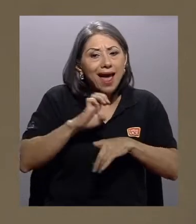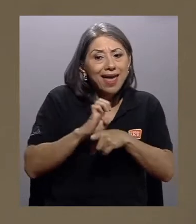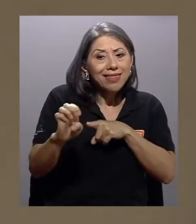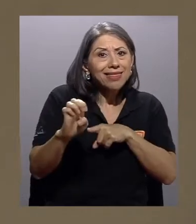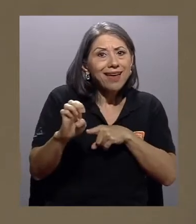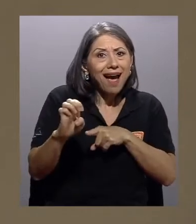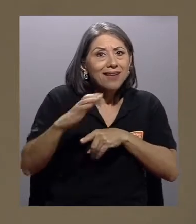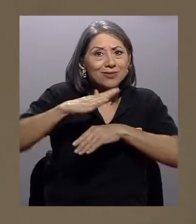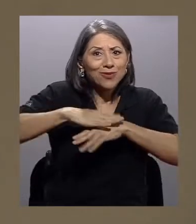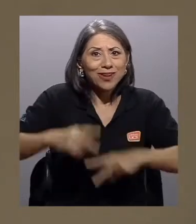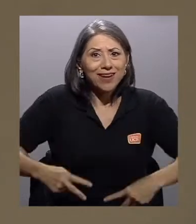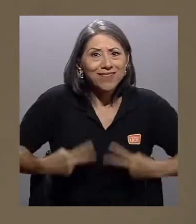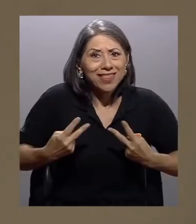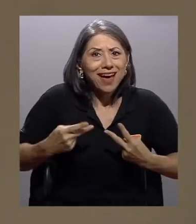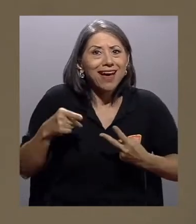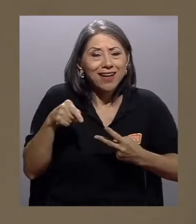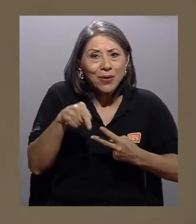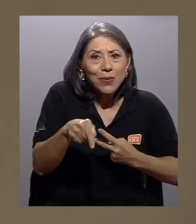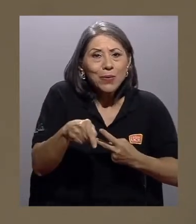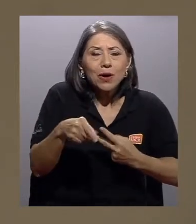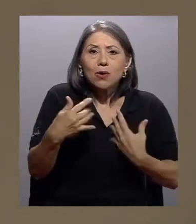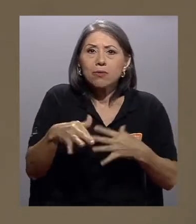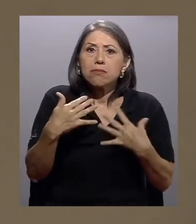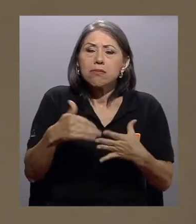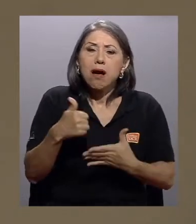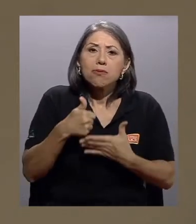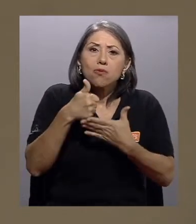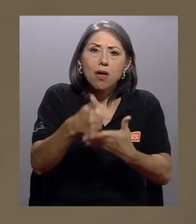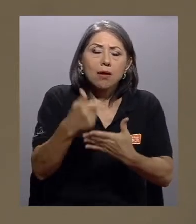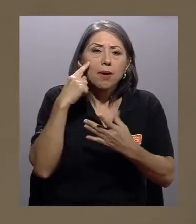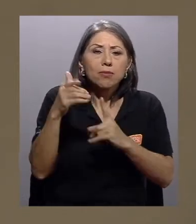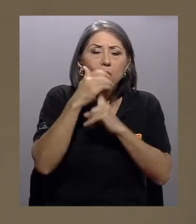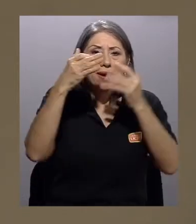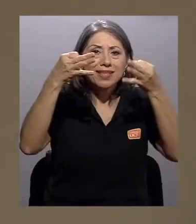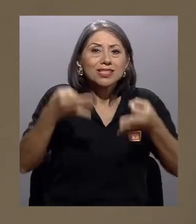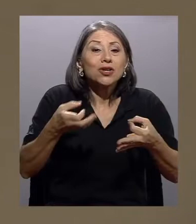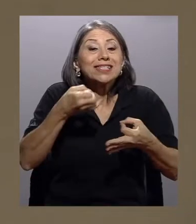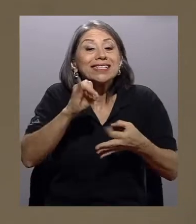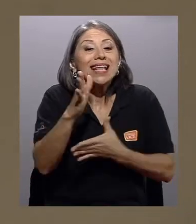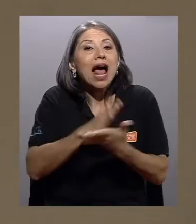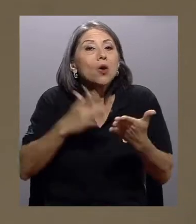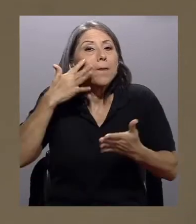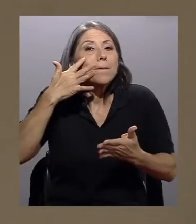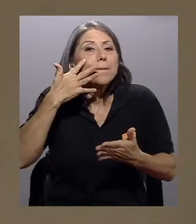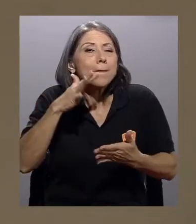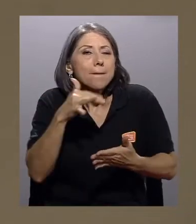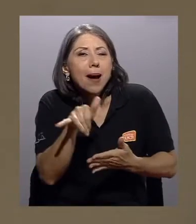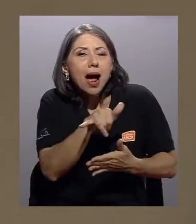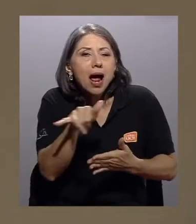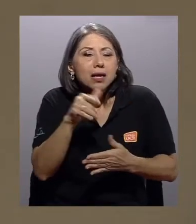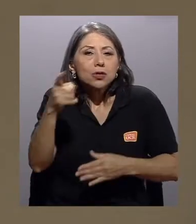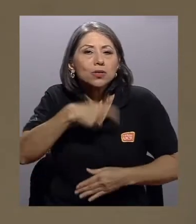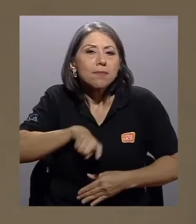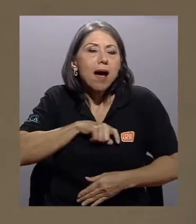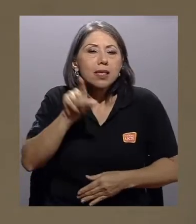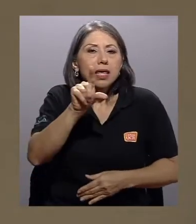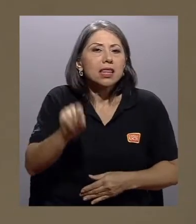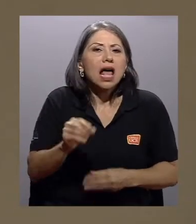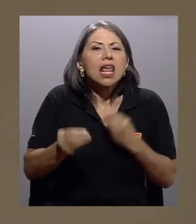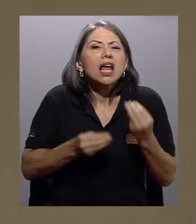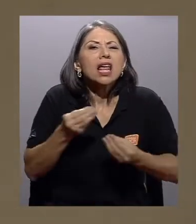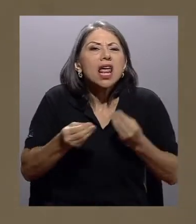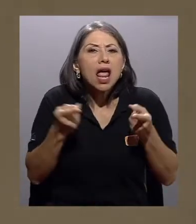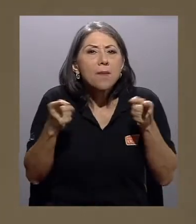¿cómo ayudar a tomar ese tipo de decisiones en el caso de que tuviéramos un escenario similar al que ha pasado en España y en